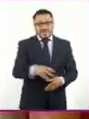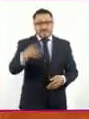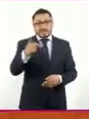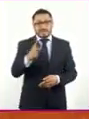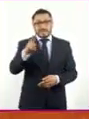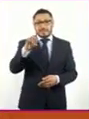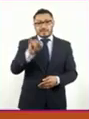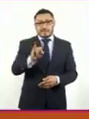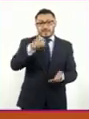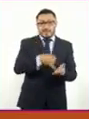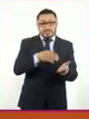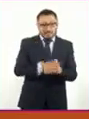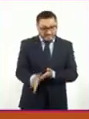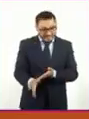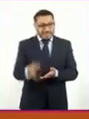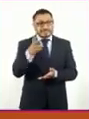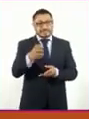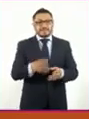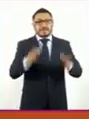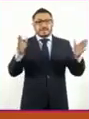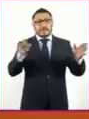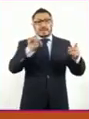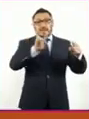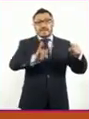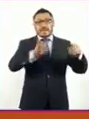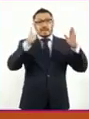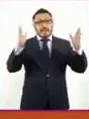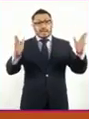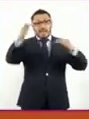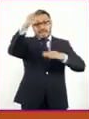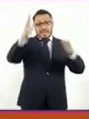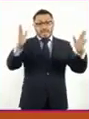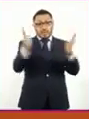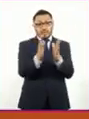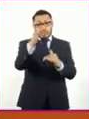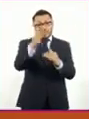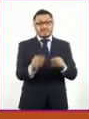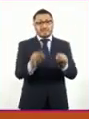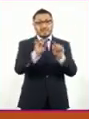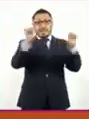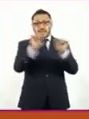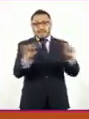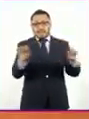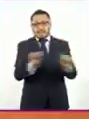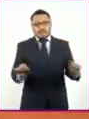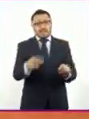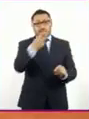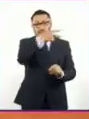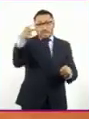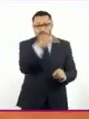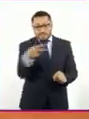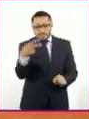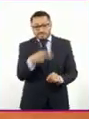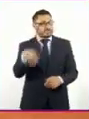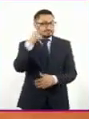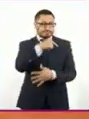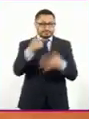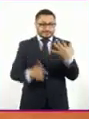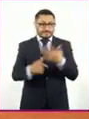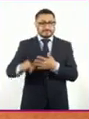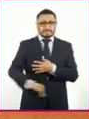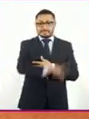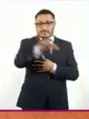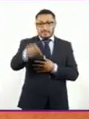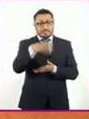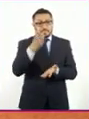encargada de imprimir los pliegos, ya sea cuadros chicos o grandes, de rayas, doble raya, etc. Ya después, en el área de